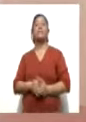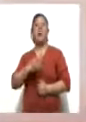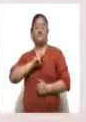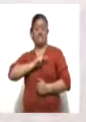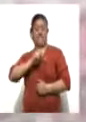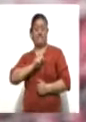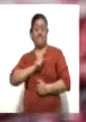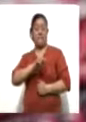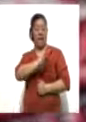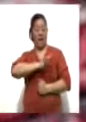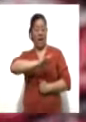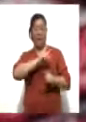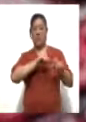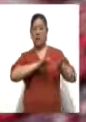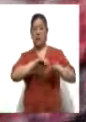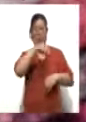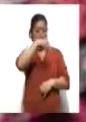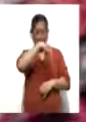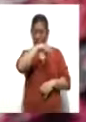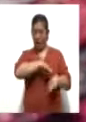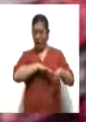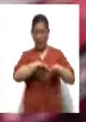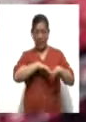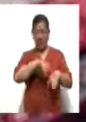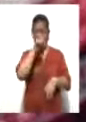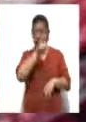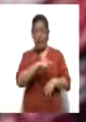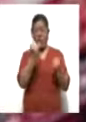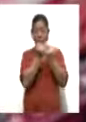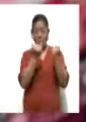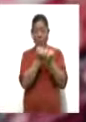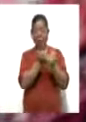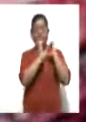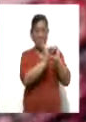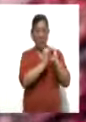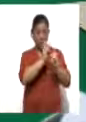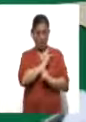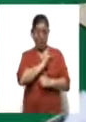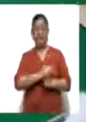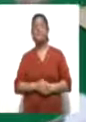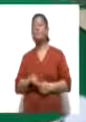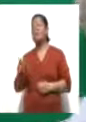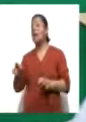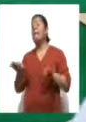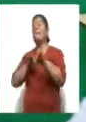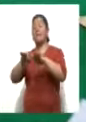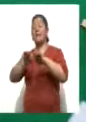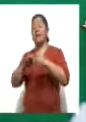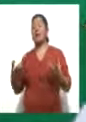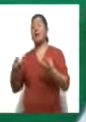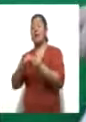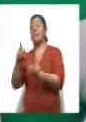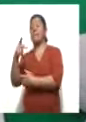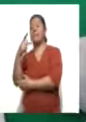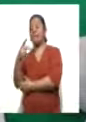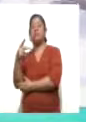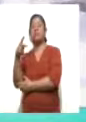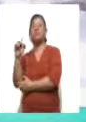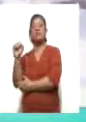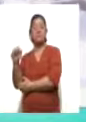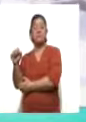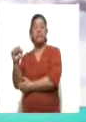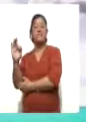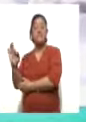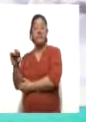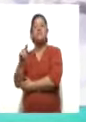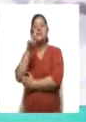de trabajo. Alvarado Varela señaló que, en colaboración con la Secretaría de Planeación y Finanzas y la Secretaría de Desarrollo